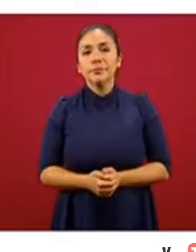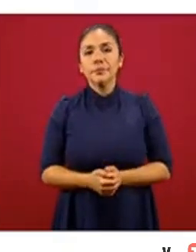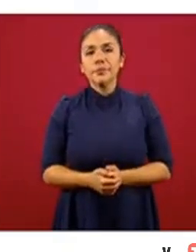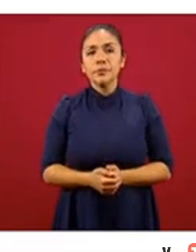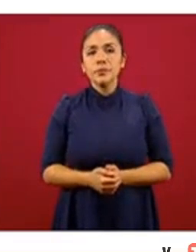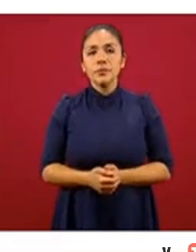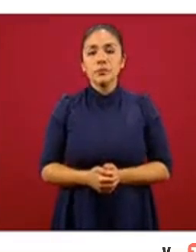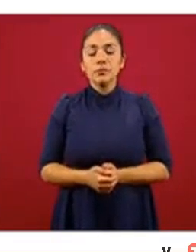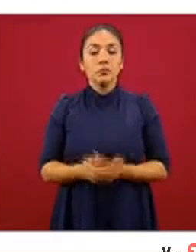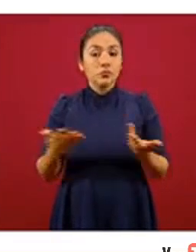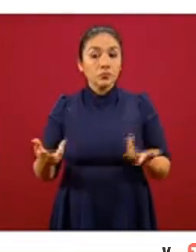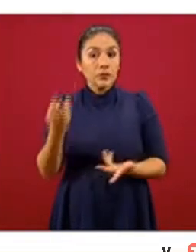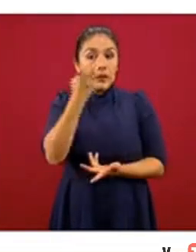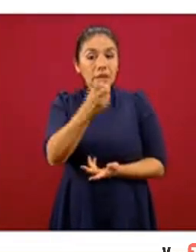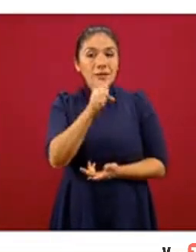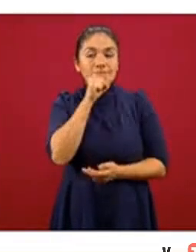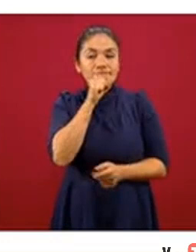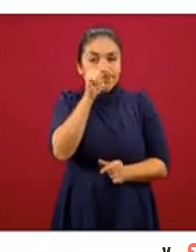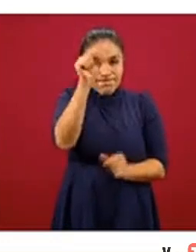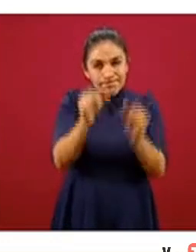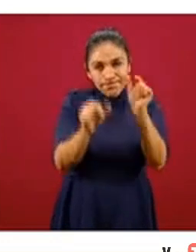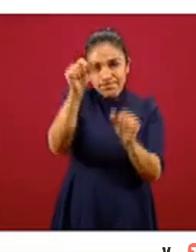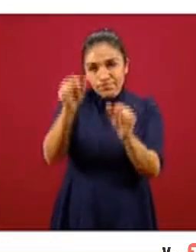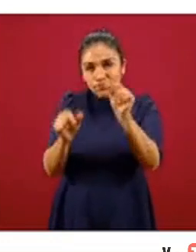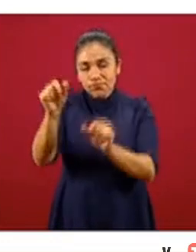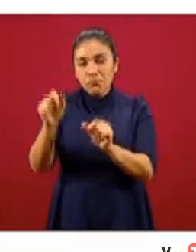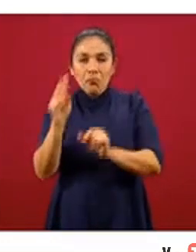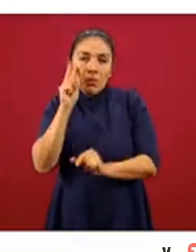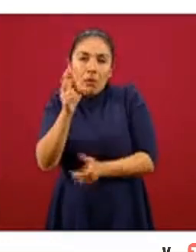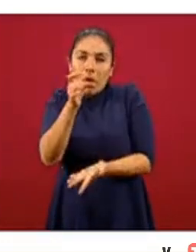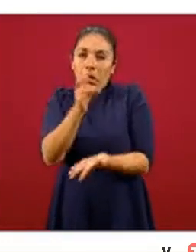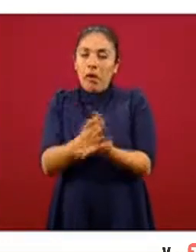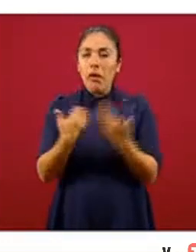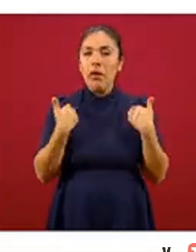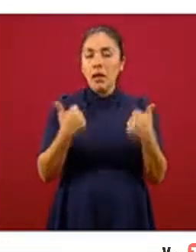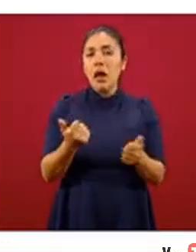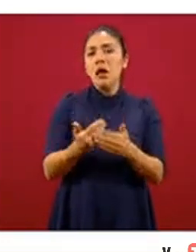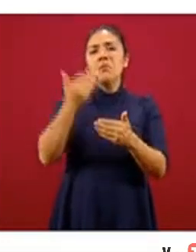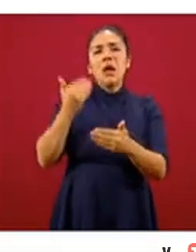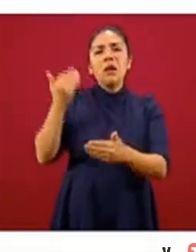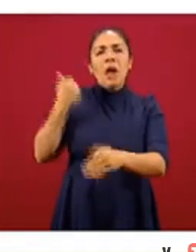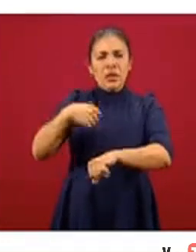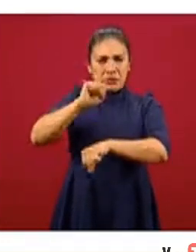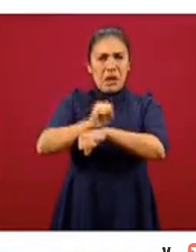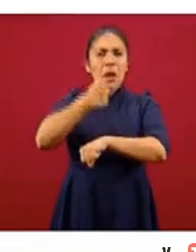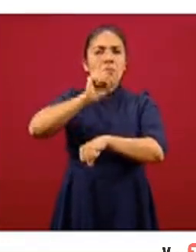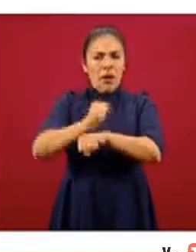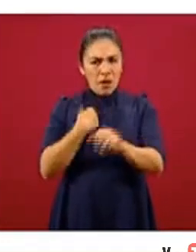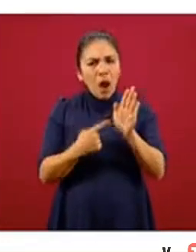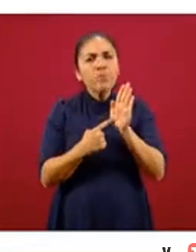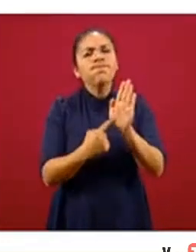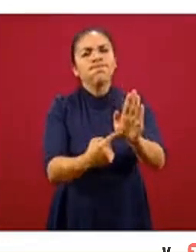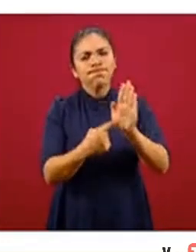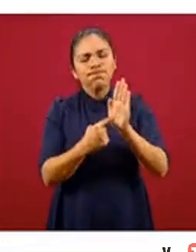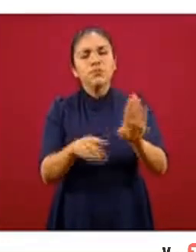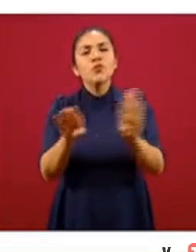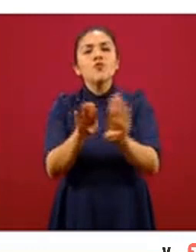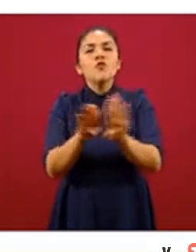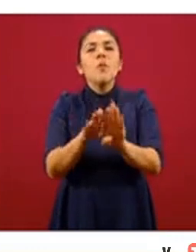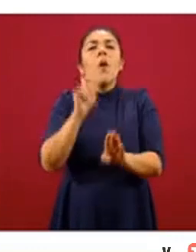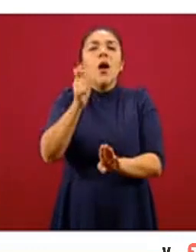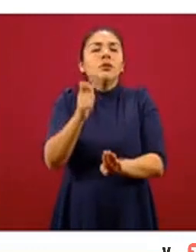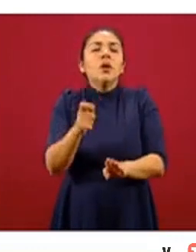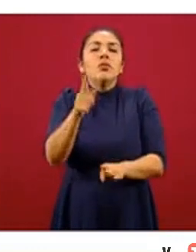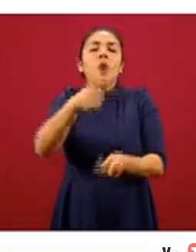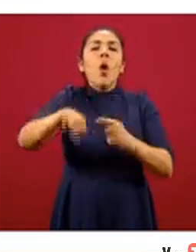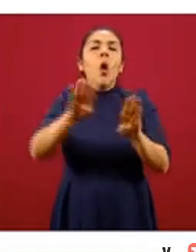Lo podemos ver en esta gráfica que desde hace varias semanas ya tenemos como un mecanismo